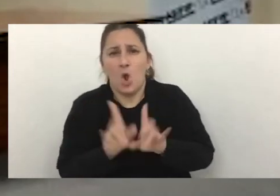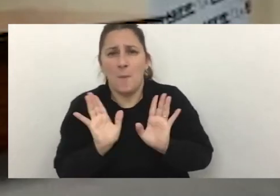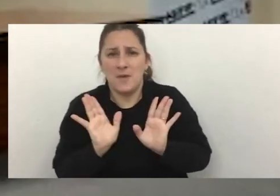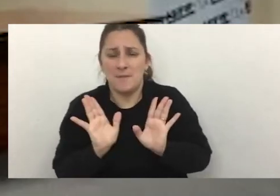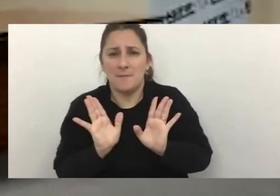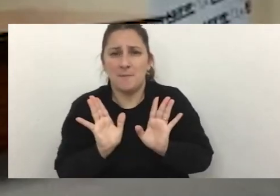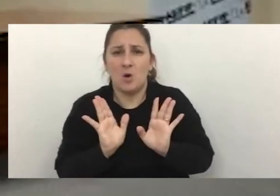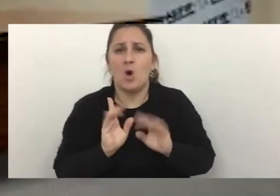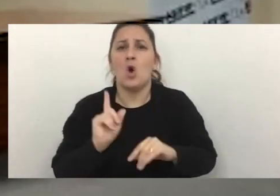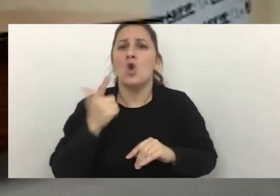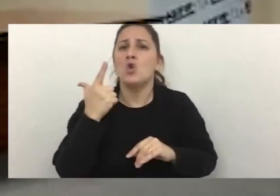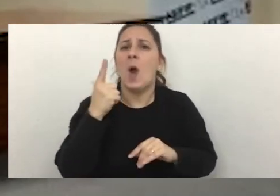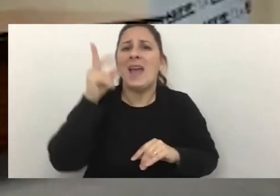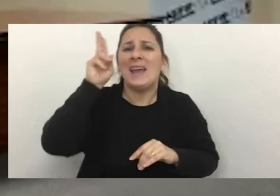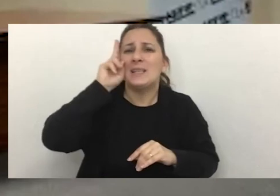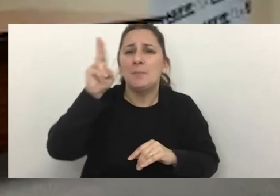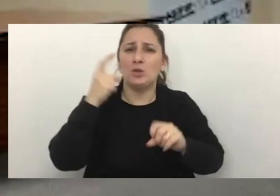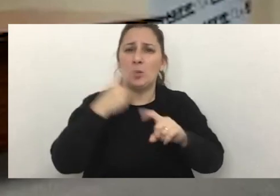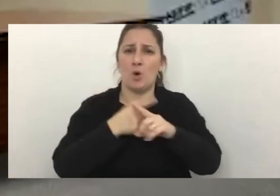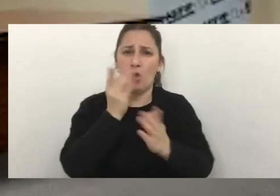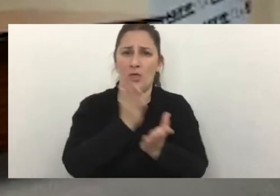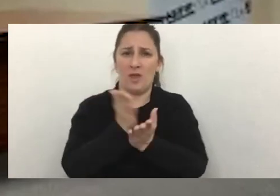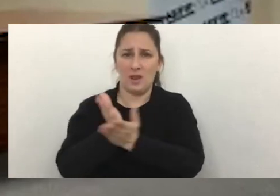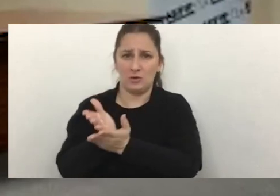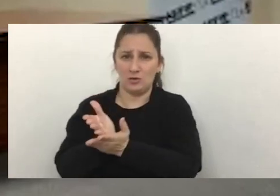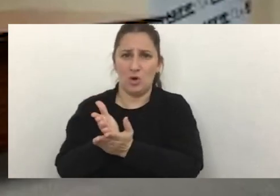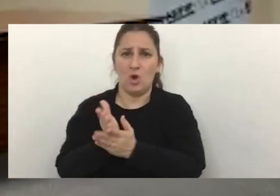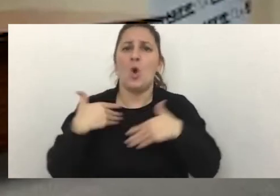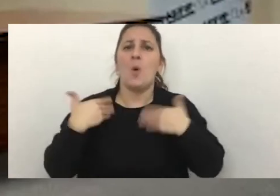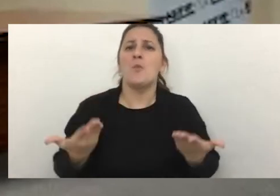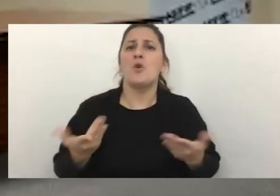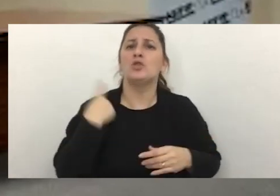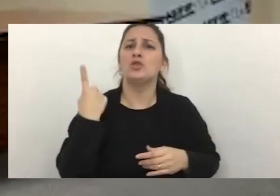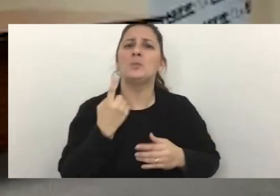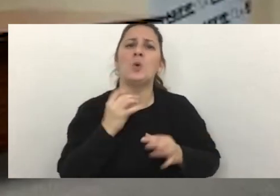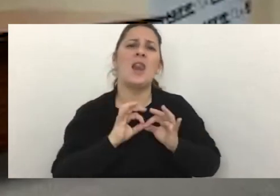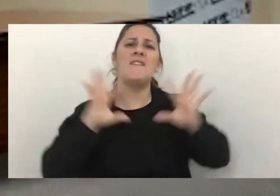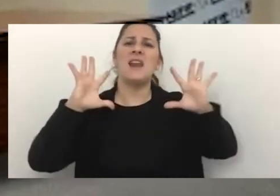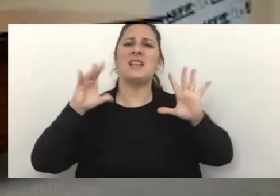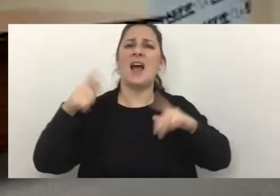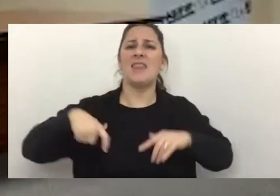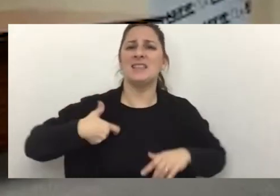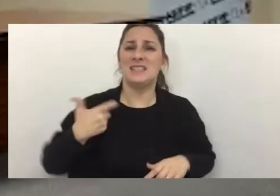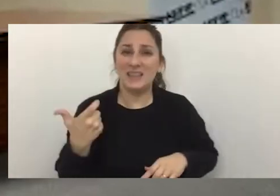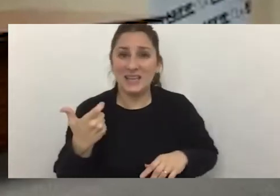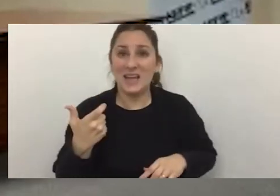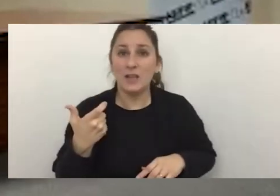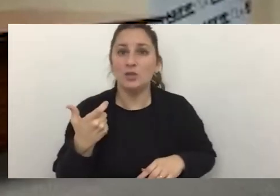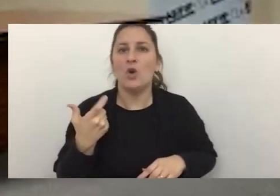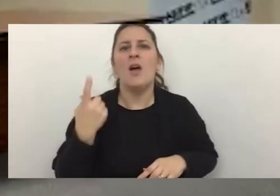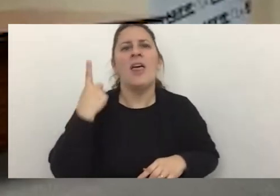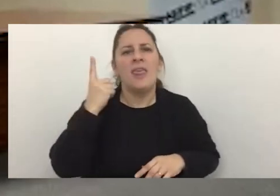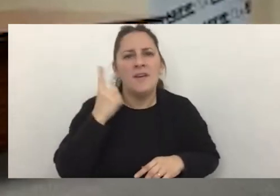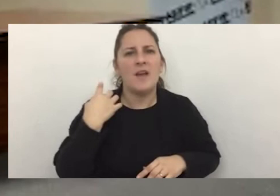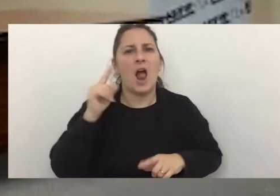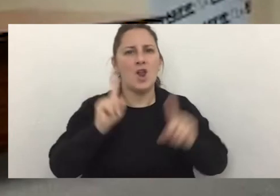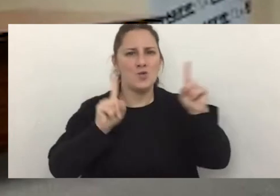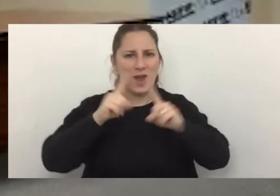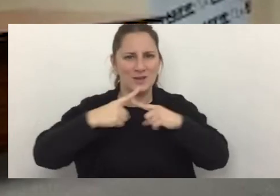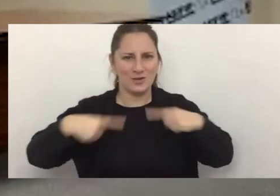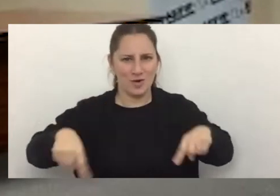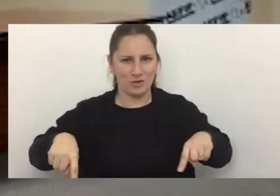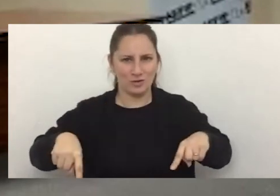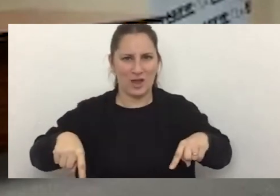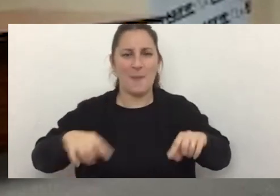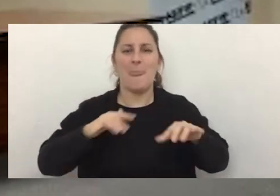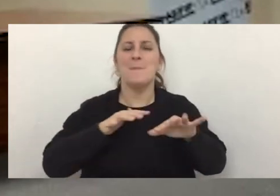respeto por los derechos. Por eso cuando uno dice libertad sindical, tiene que reconocer tres cosas. La acción